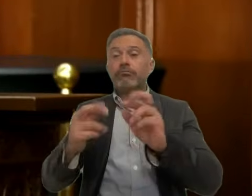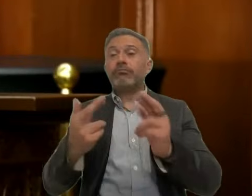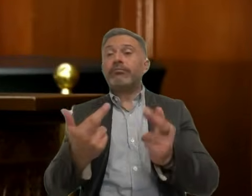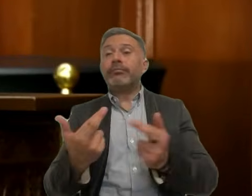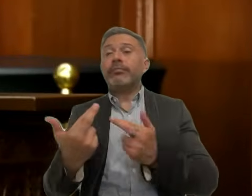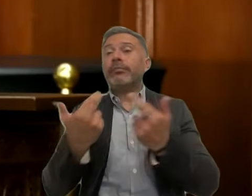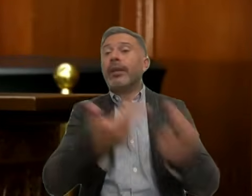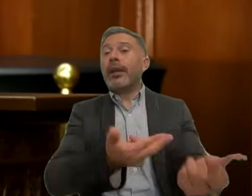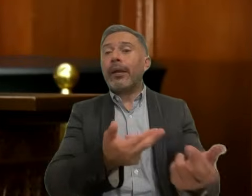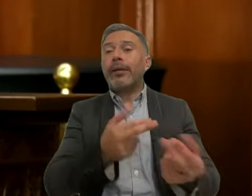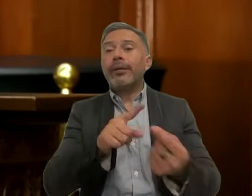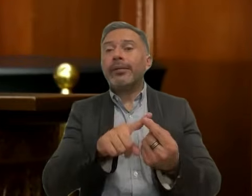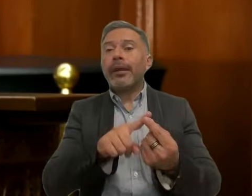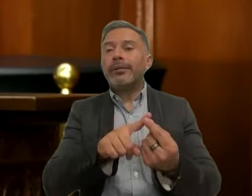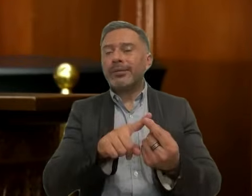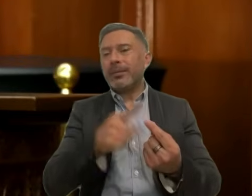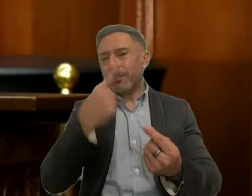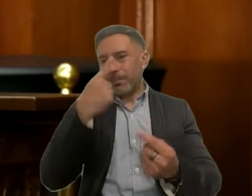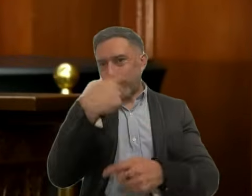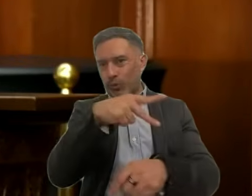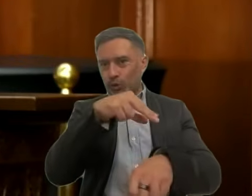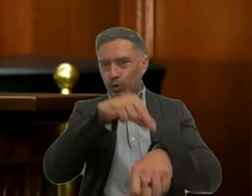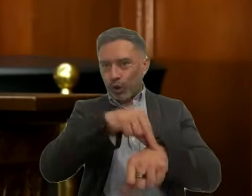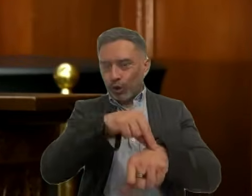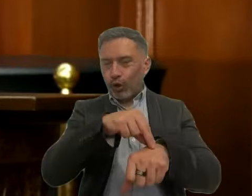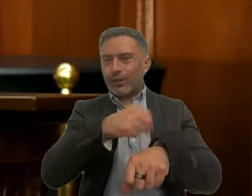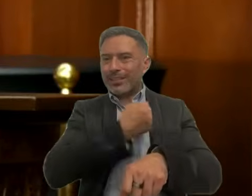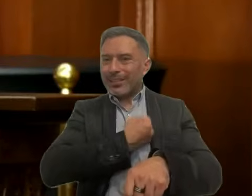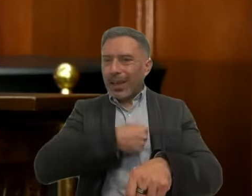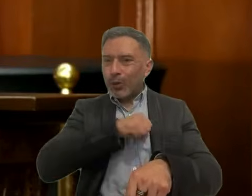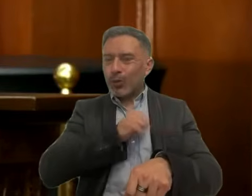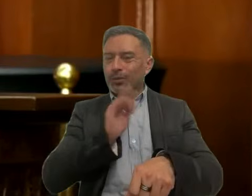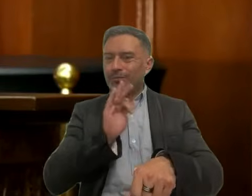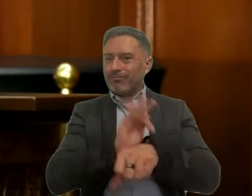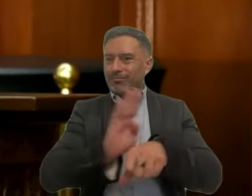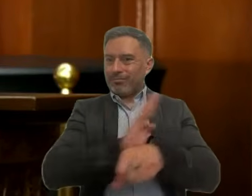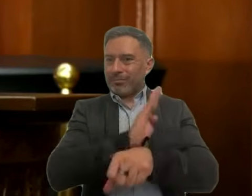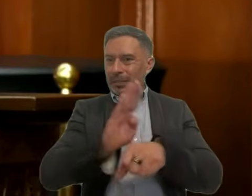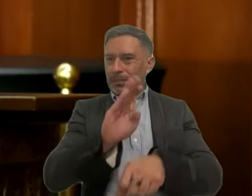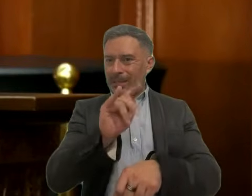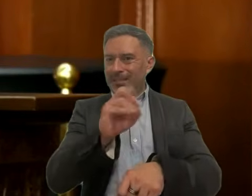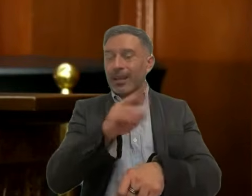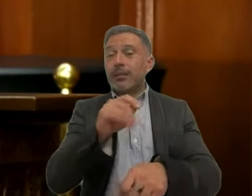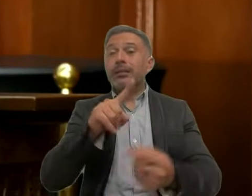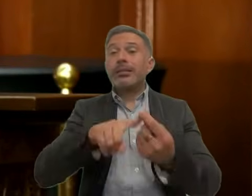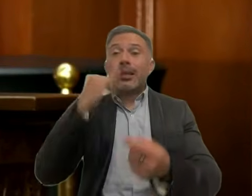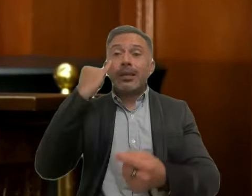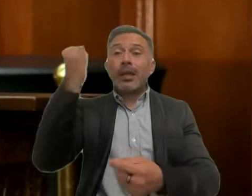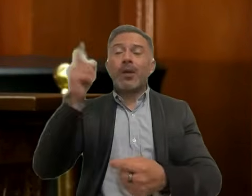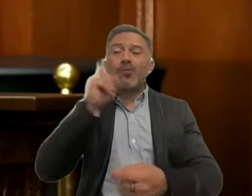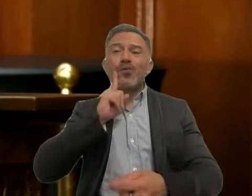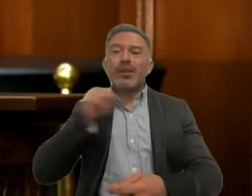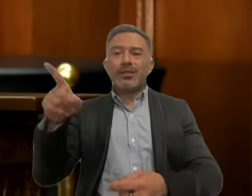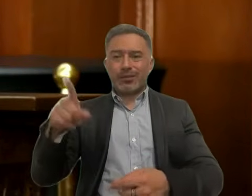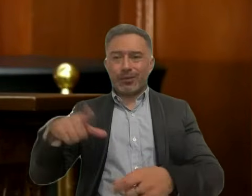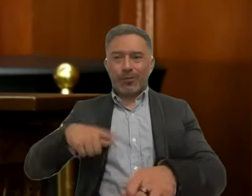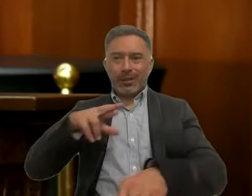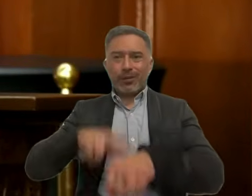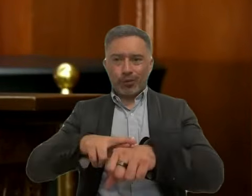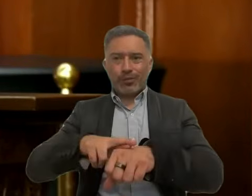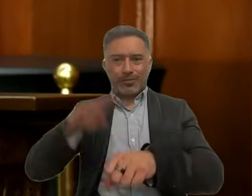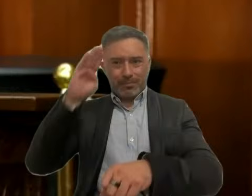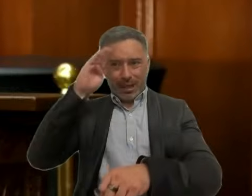destinarse a propósitos de salud y bienestar presentados por la maestra Delfina Gómez Álvarez, gobernadora